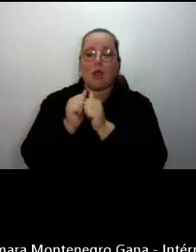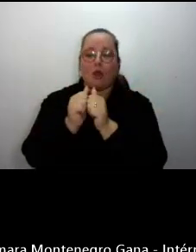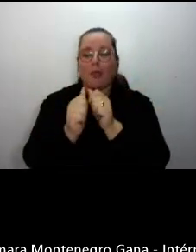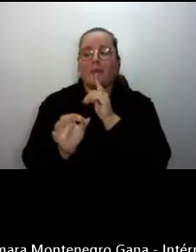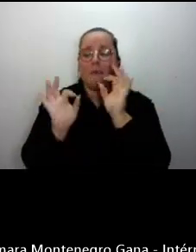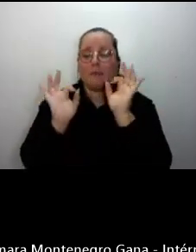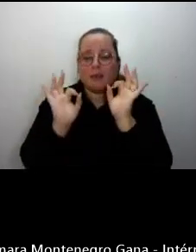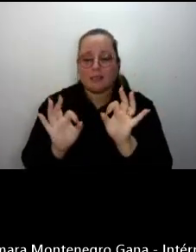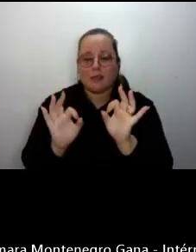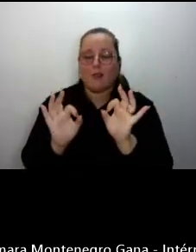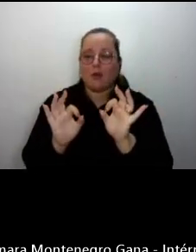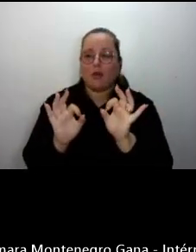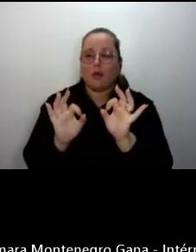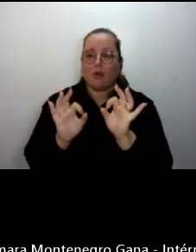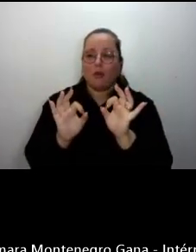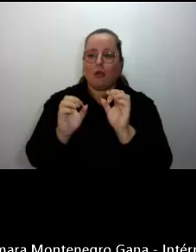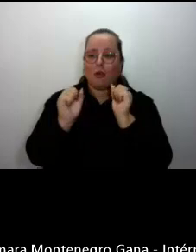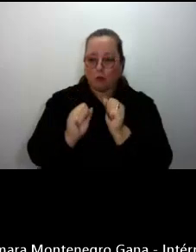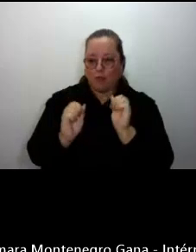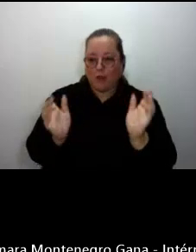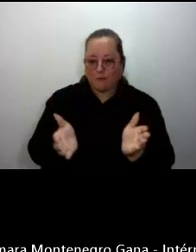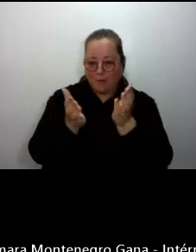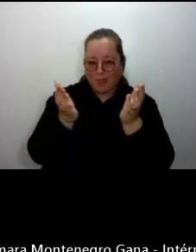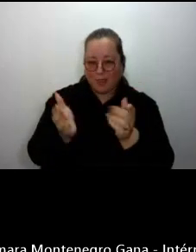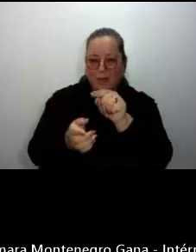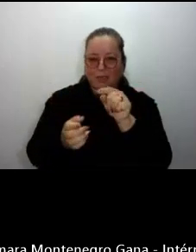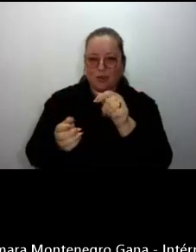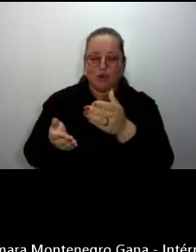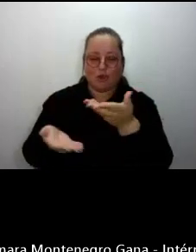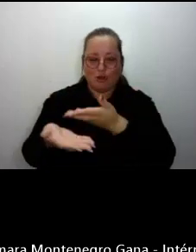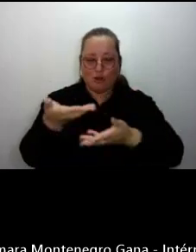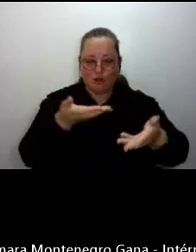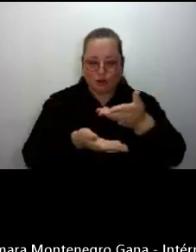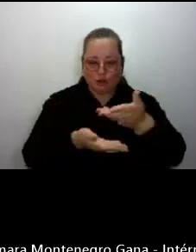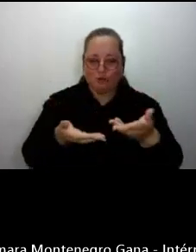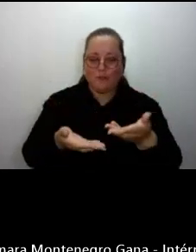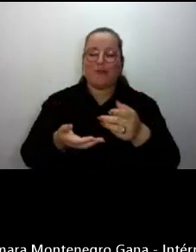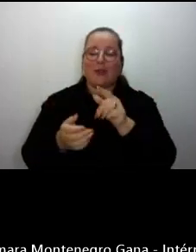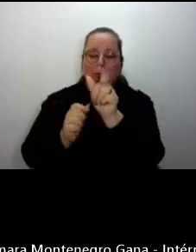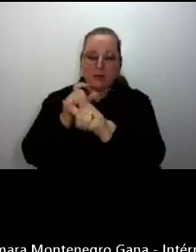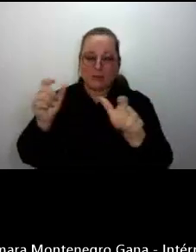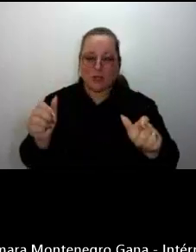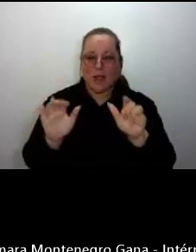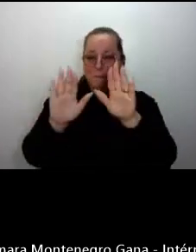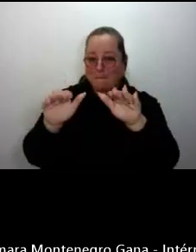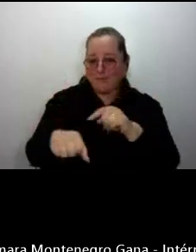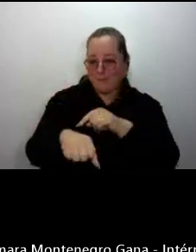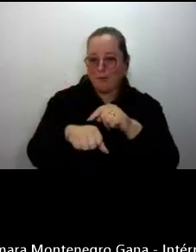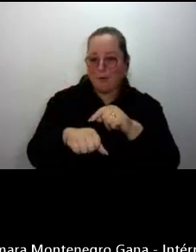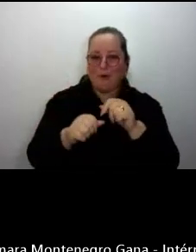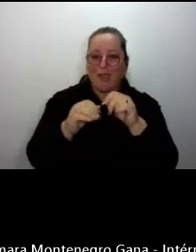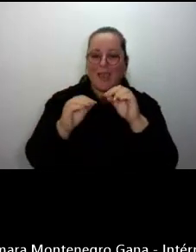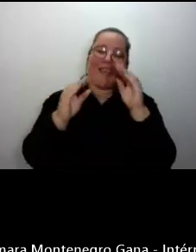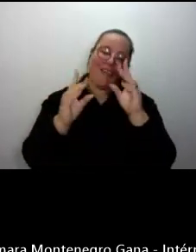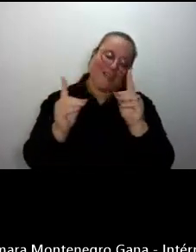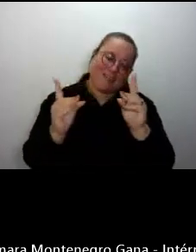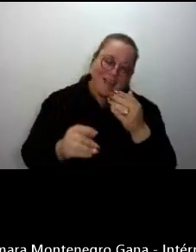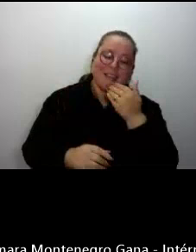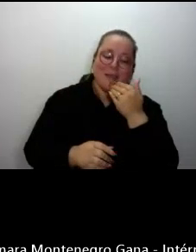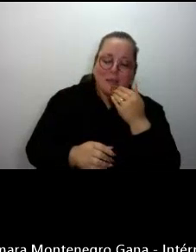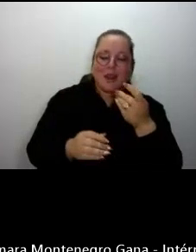asociados a poder fomentar una socialización con los pares, y procedimientos asociados a tratamientos médicos, al suministro